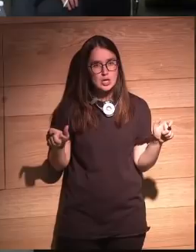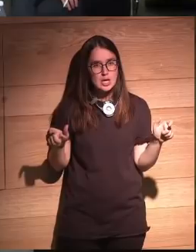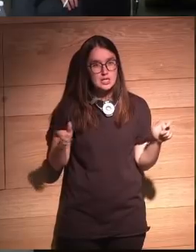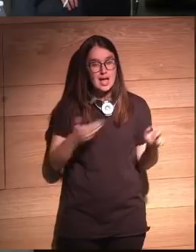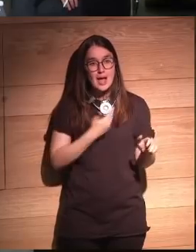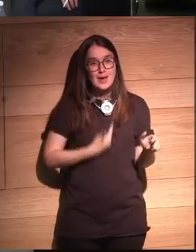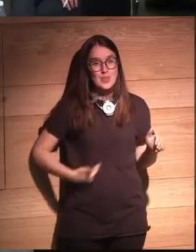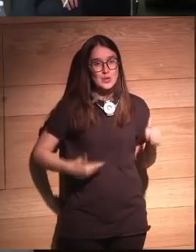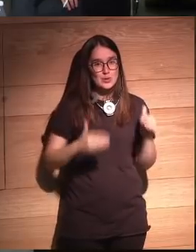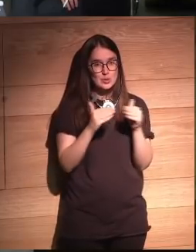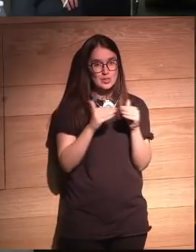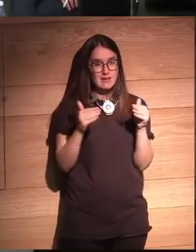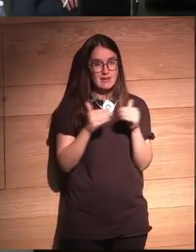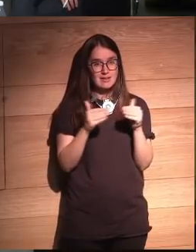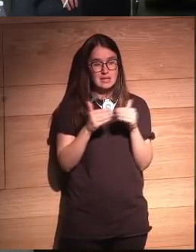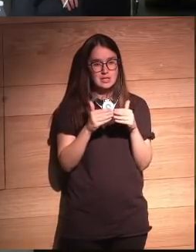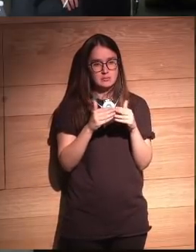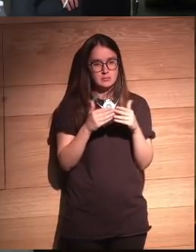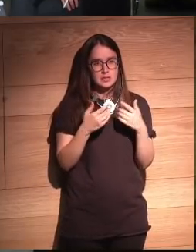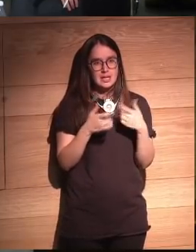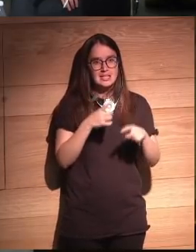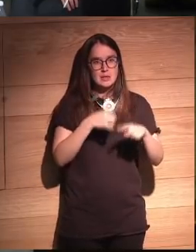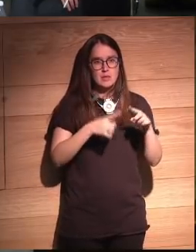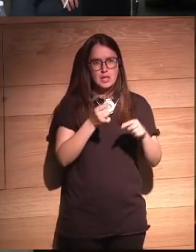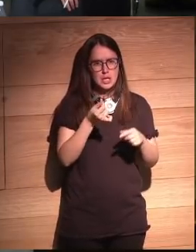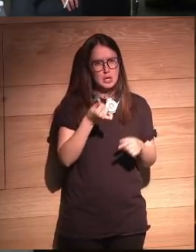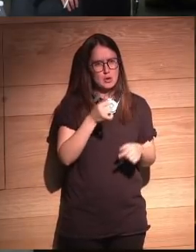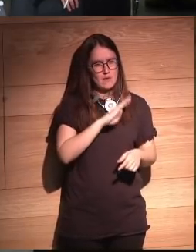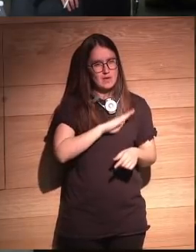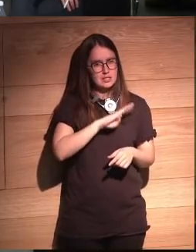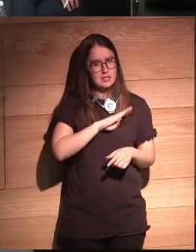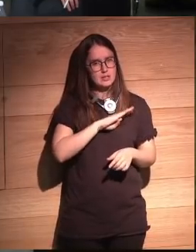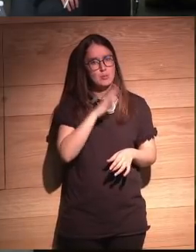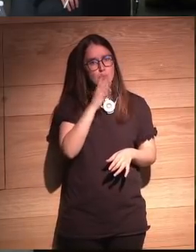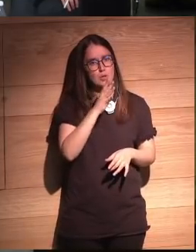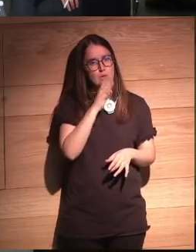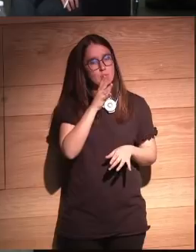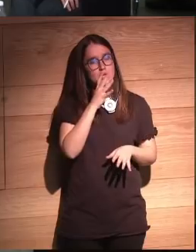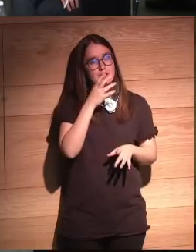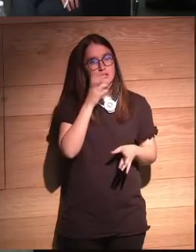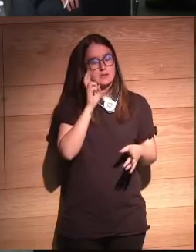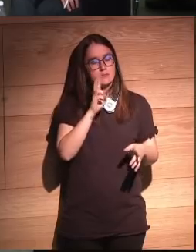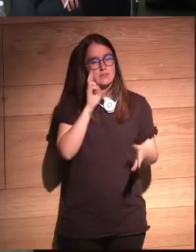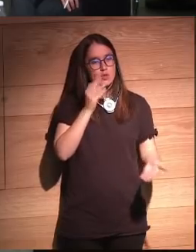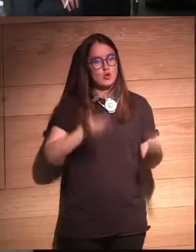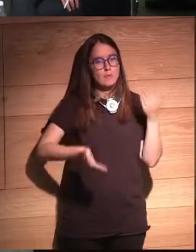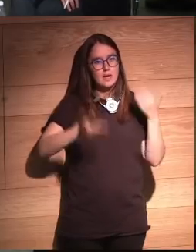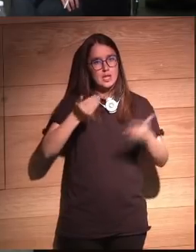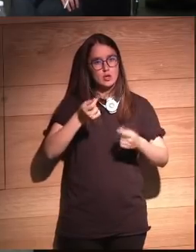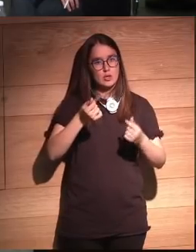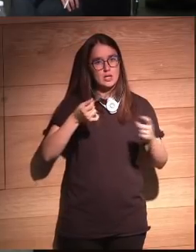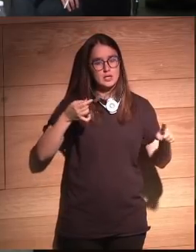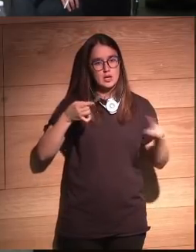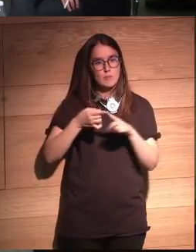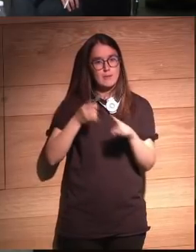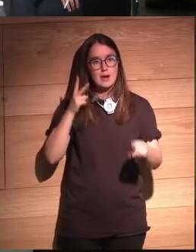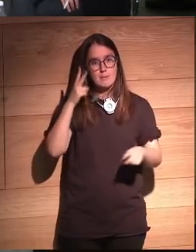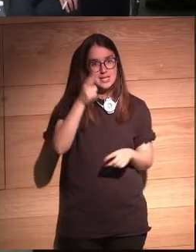dueños de casas de clase media que tienen bastante dinero? Si lo vemos comparado con el dinero que sirve para los